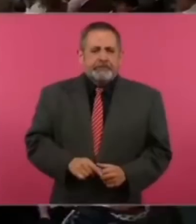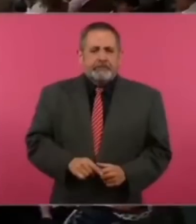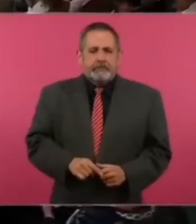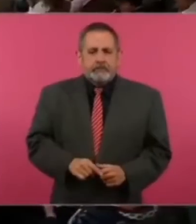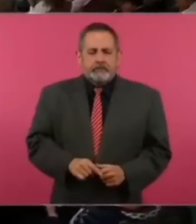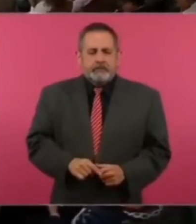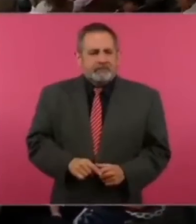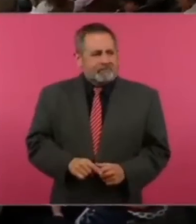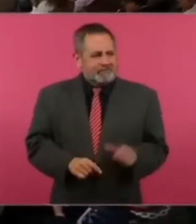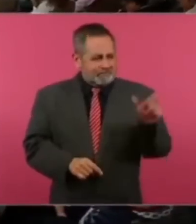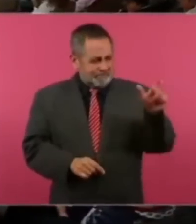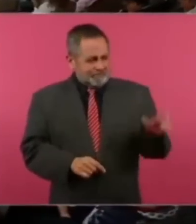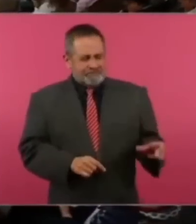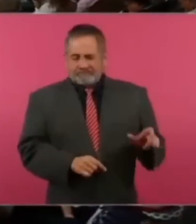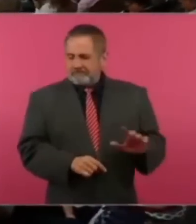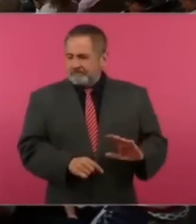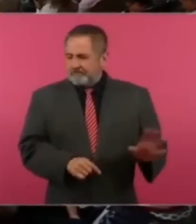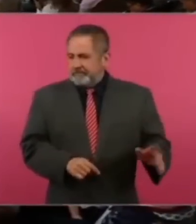¿Cómo son